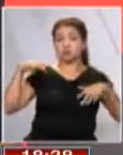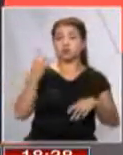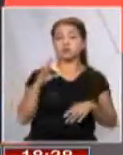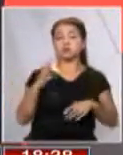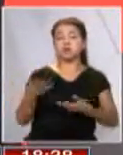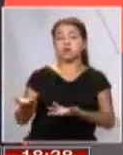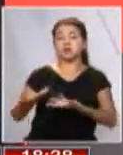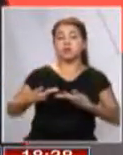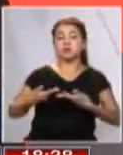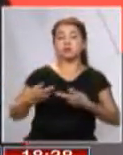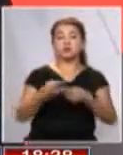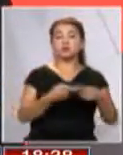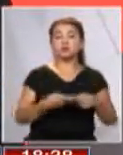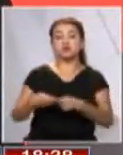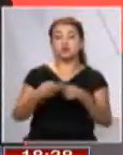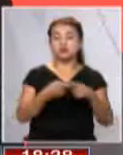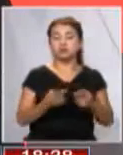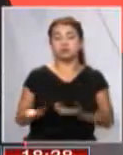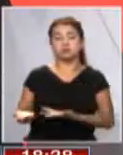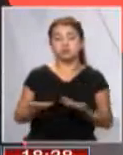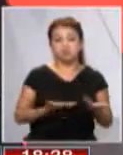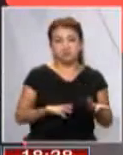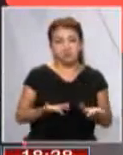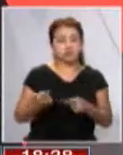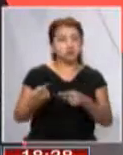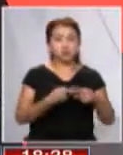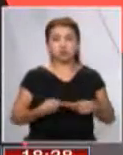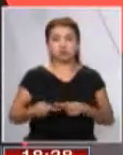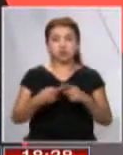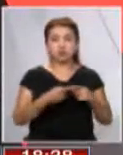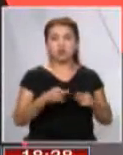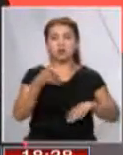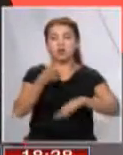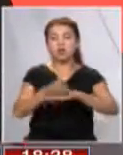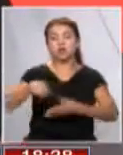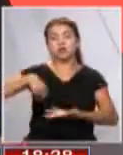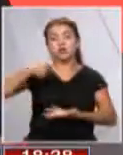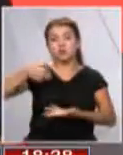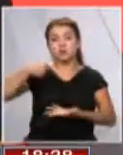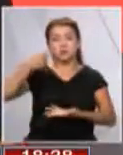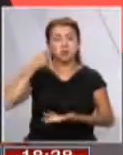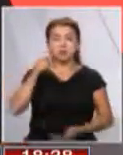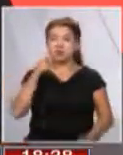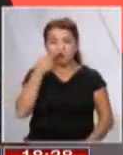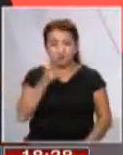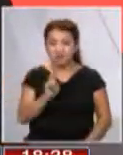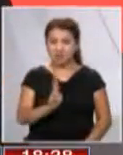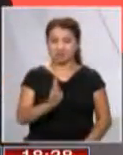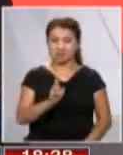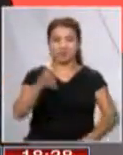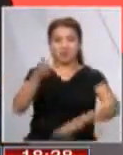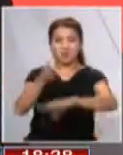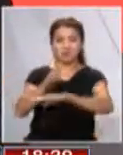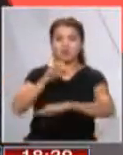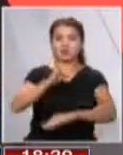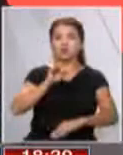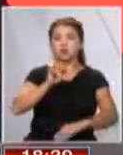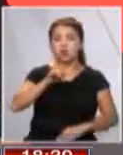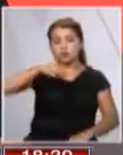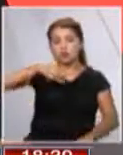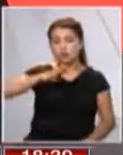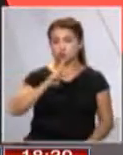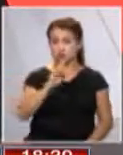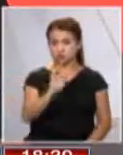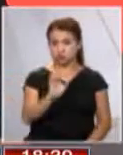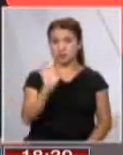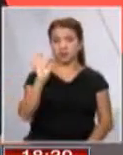social que efectivamente es algo social es a una comida pero que no tiene que ver con una invitación a la cumbre la verdad que es una comida es